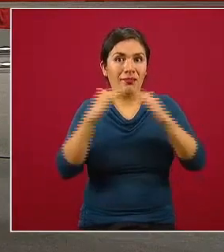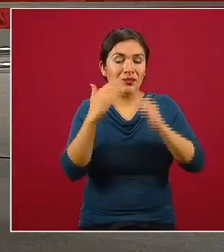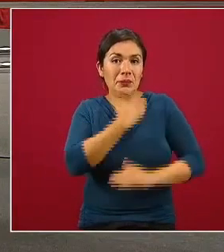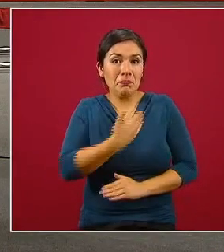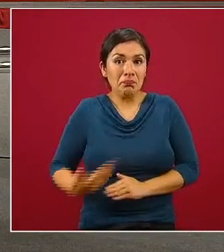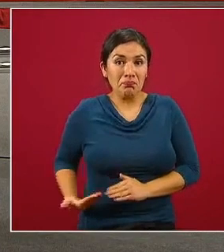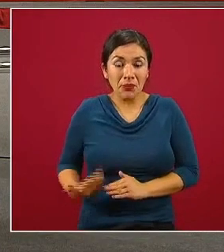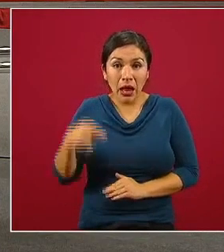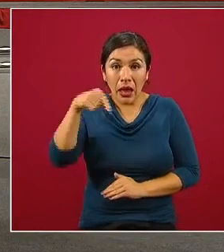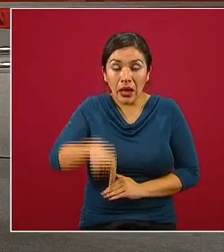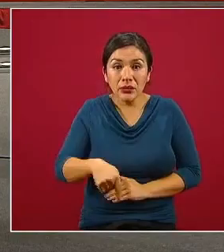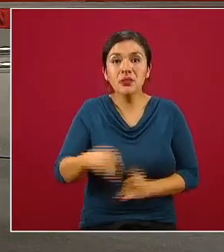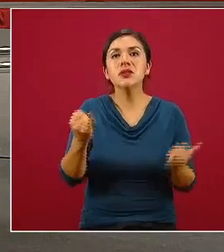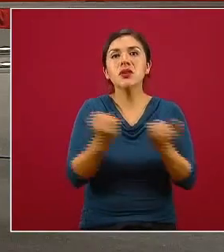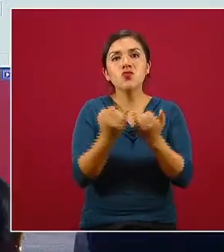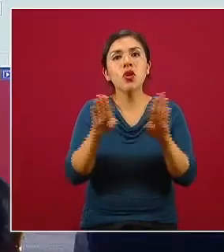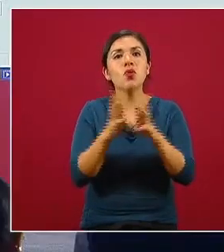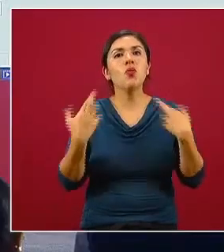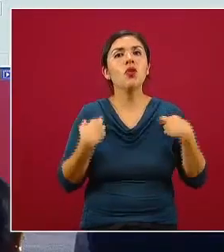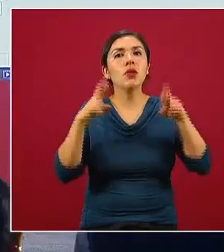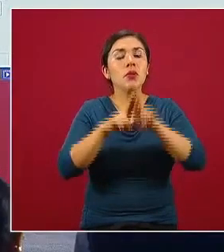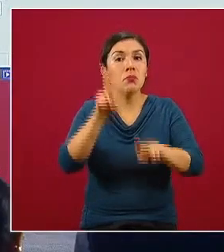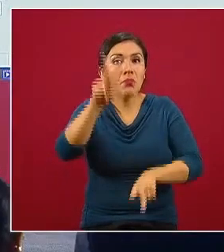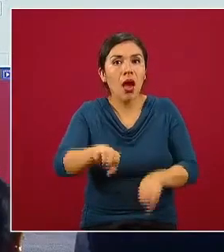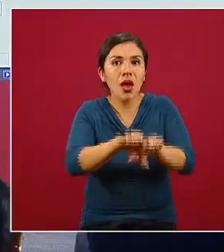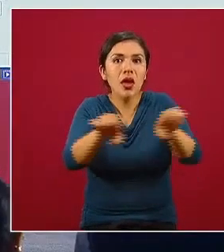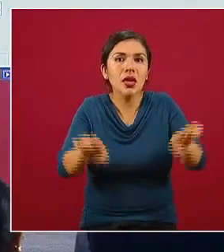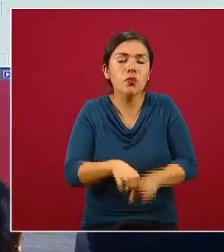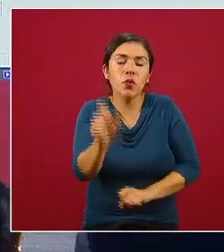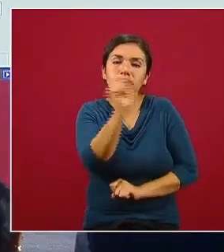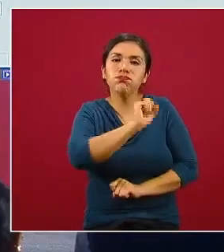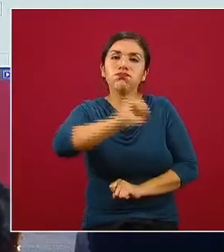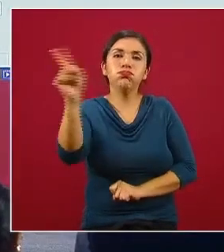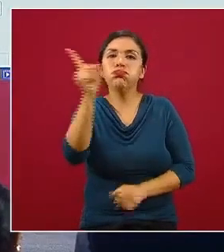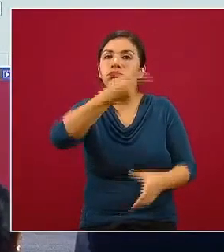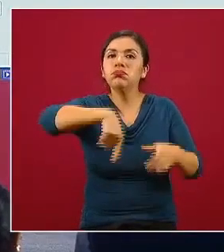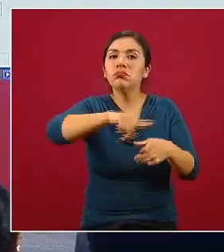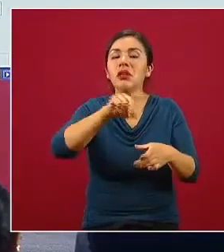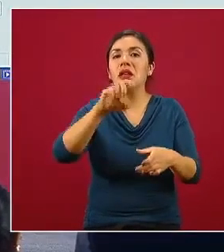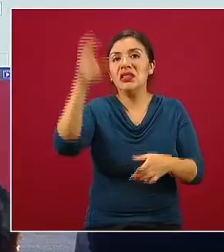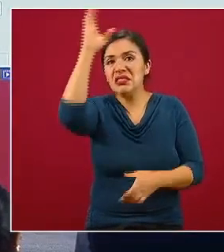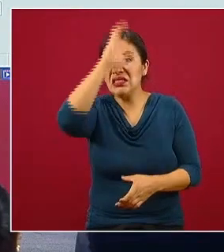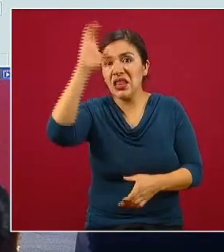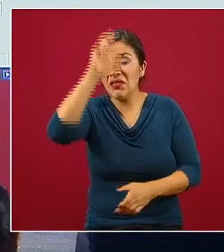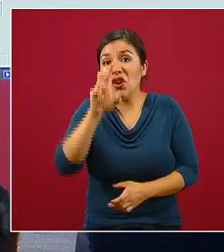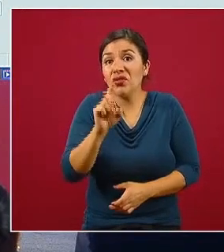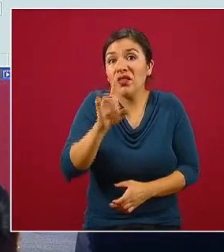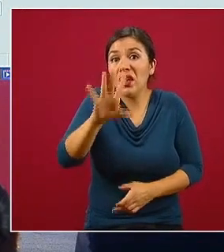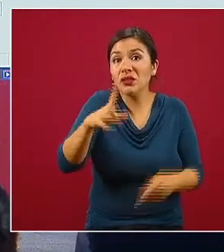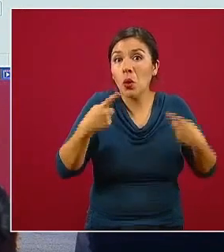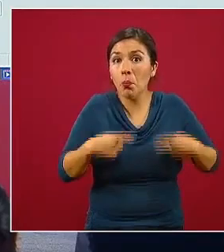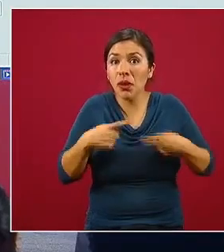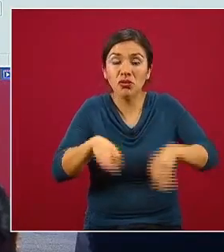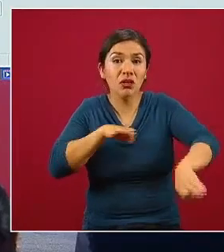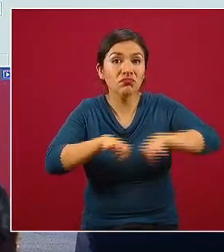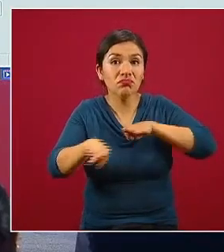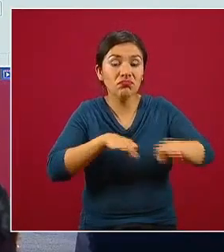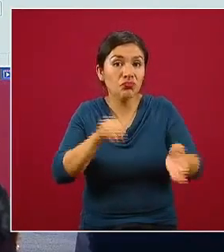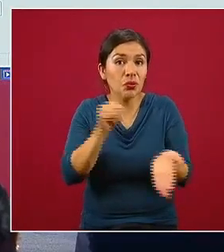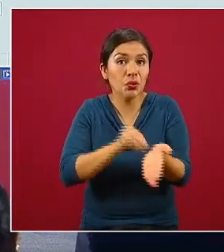Nacional, representando también a un equipazo, la verdad, de científicos, que somos 35 activos,